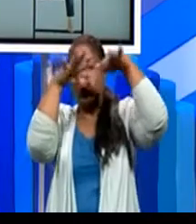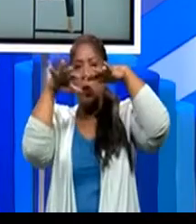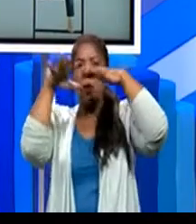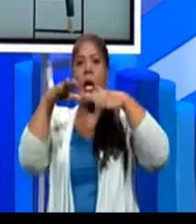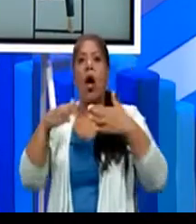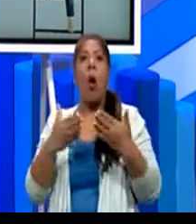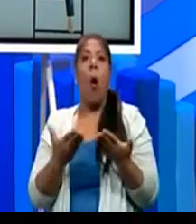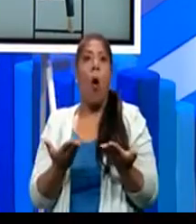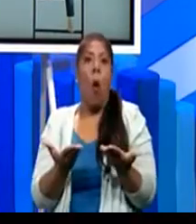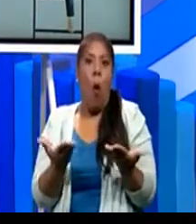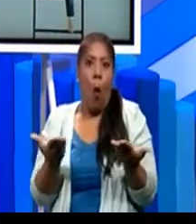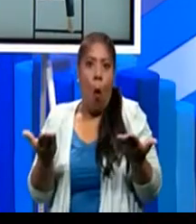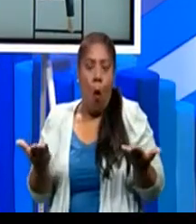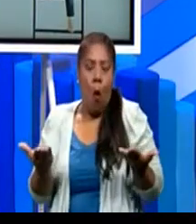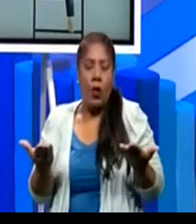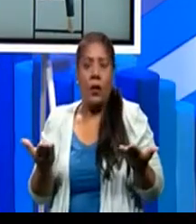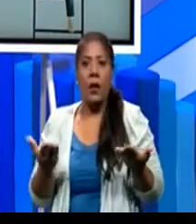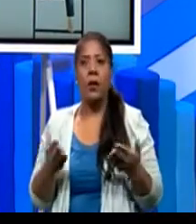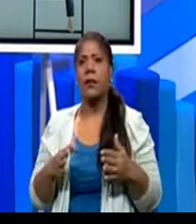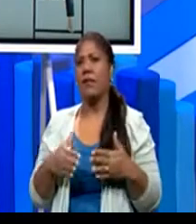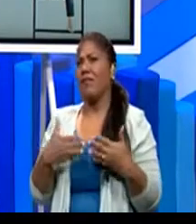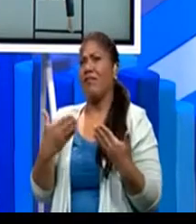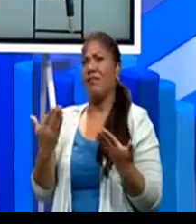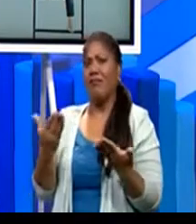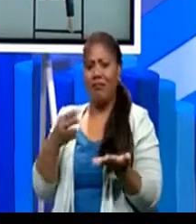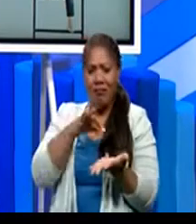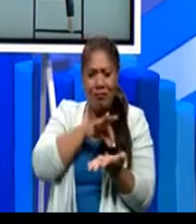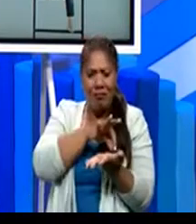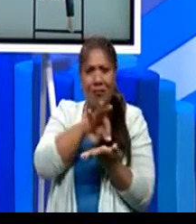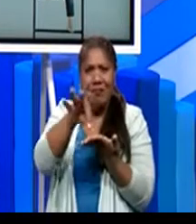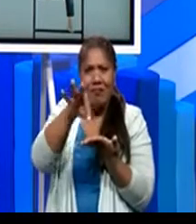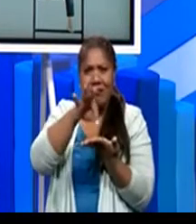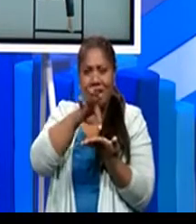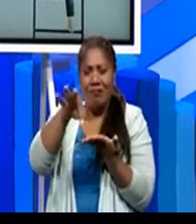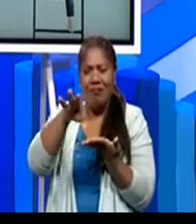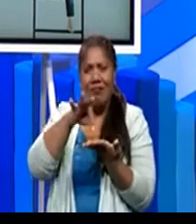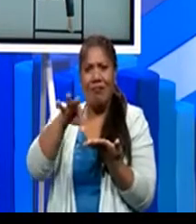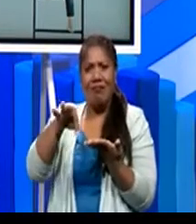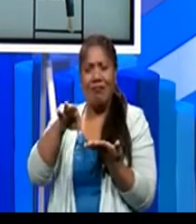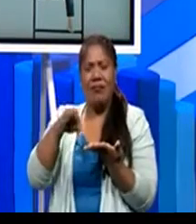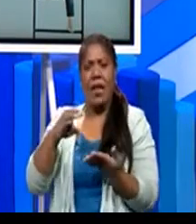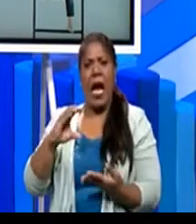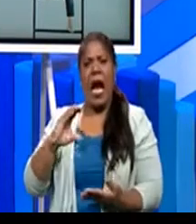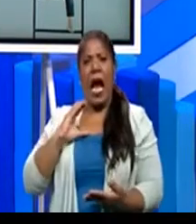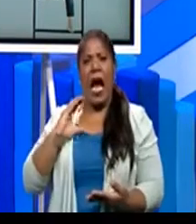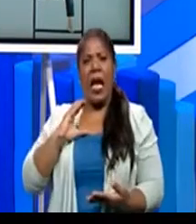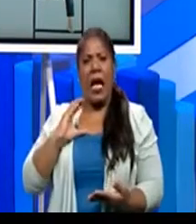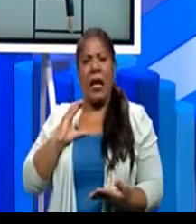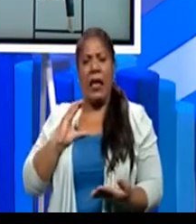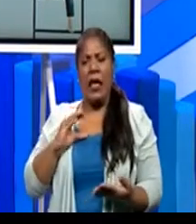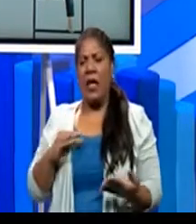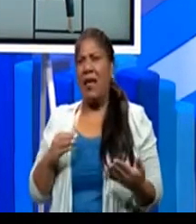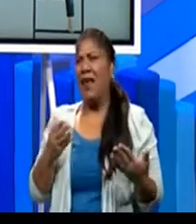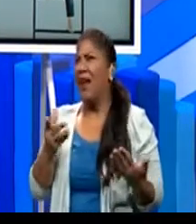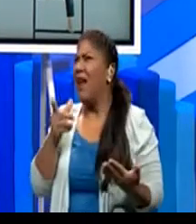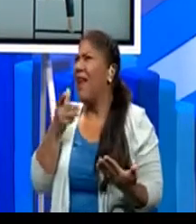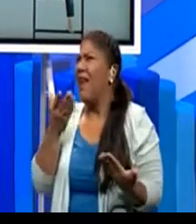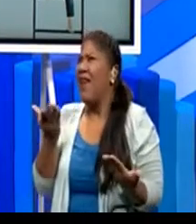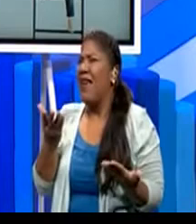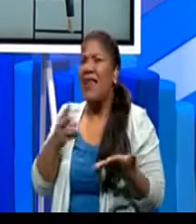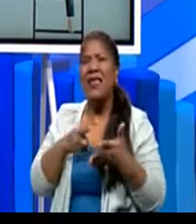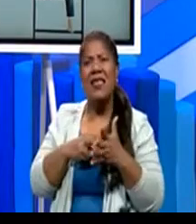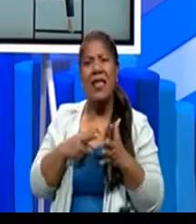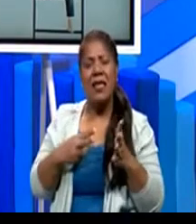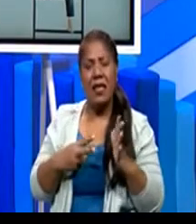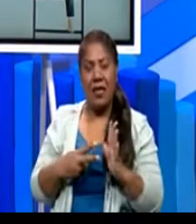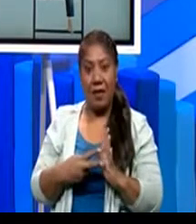objetos. Pero ustedes dirán, bueno, ¿cómo es eso de que muestra las características? ¿Qué son las características?